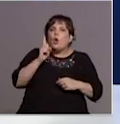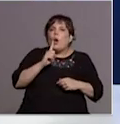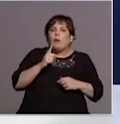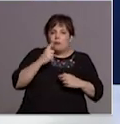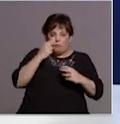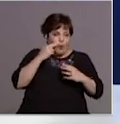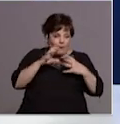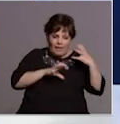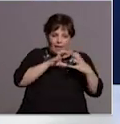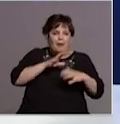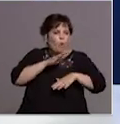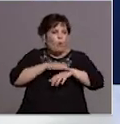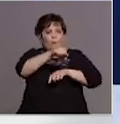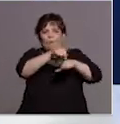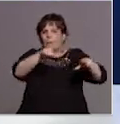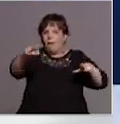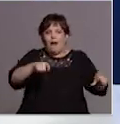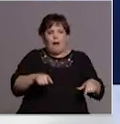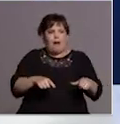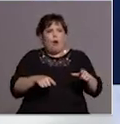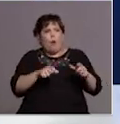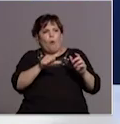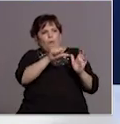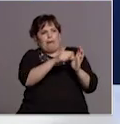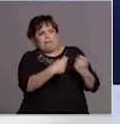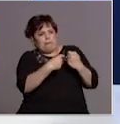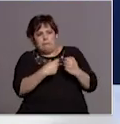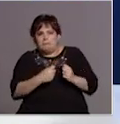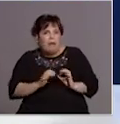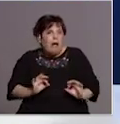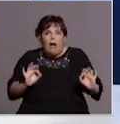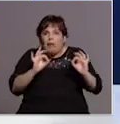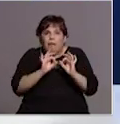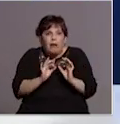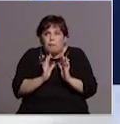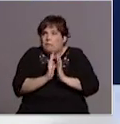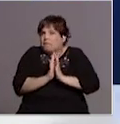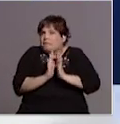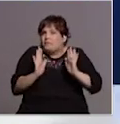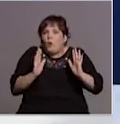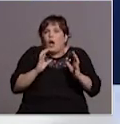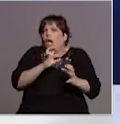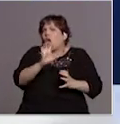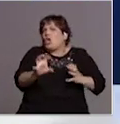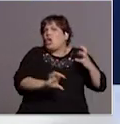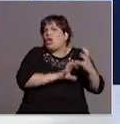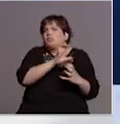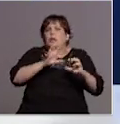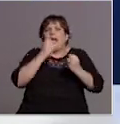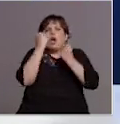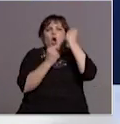esta inestabilidad los factores externos presiones de otras potencias o ni siquiera los efectos de una crisis económica mundial